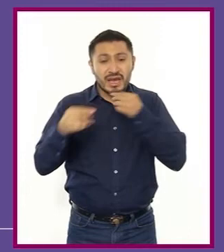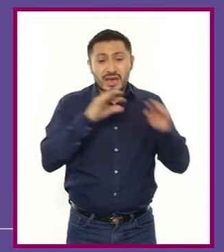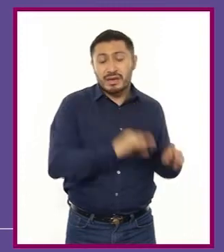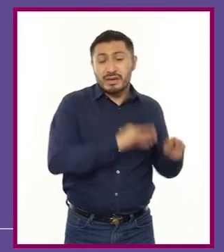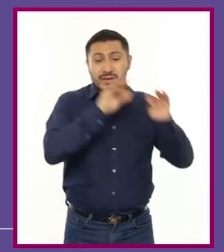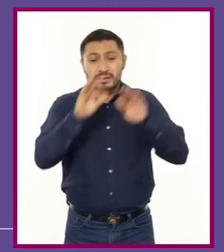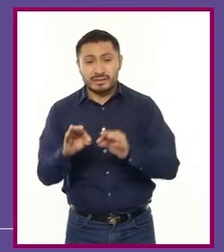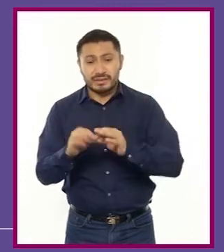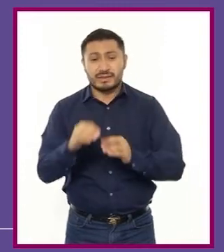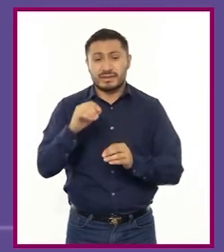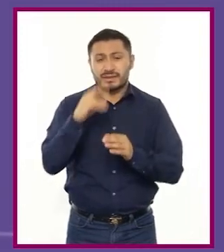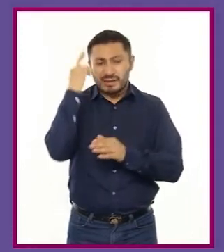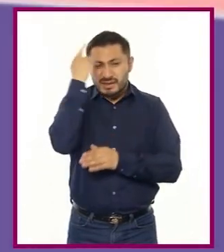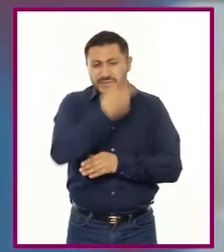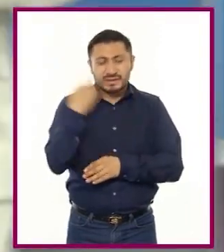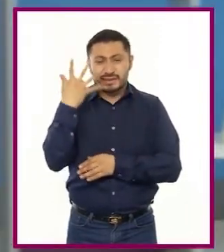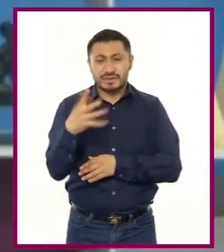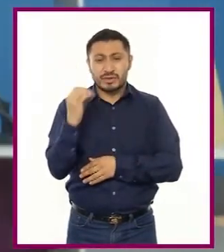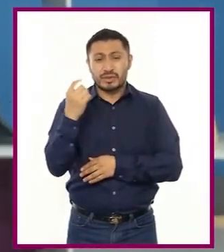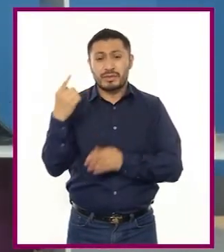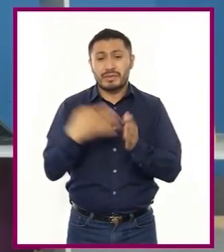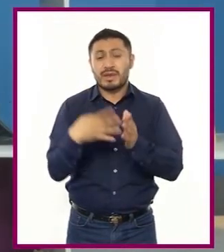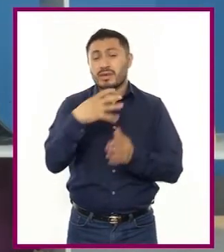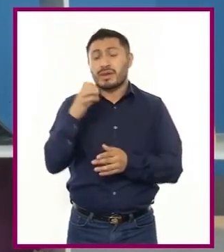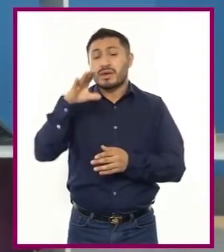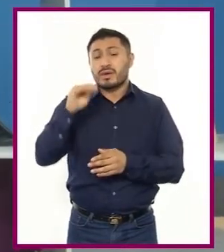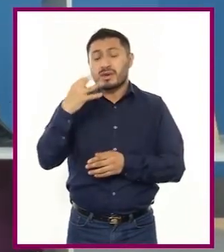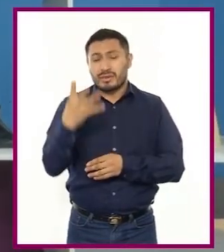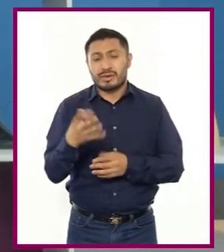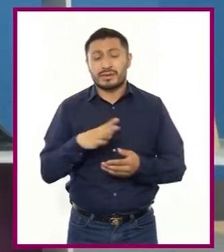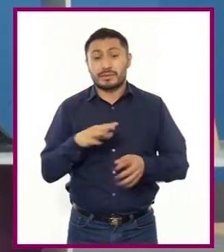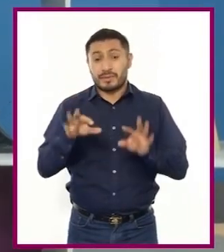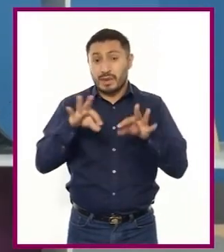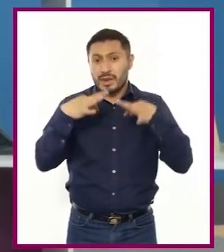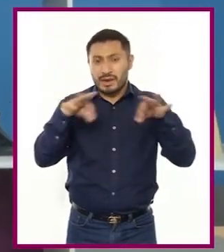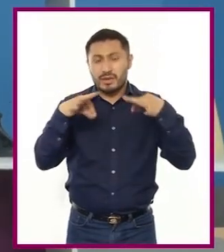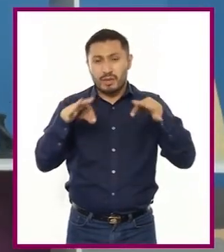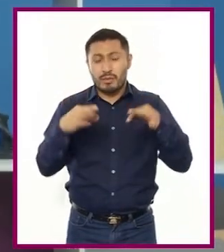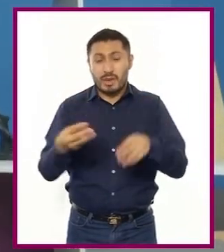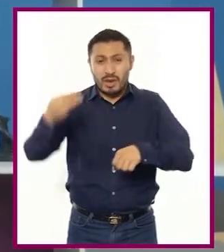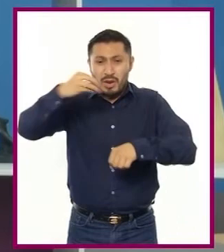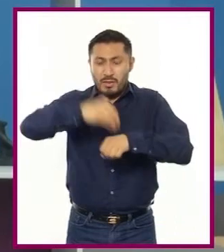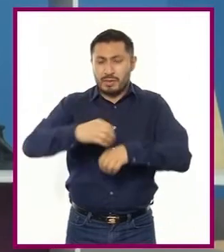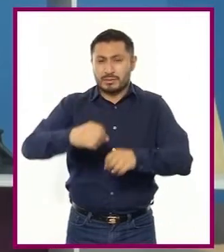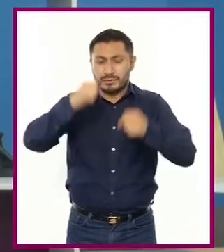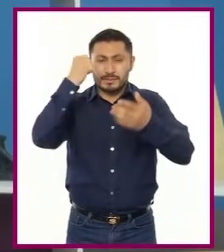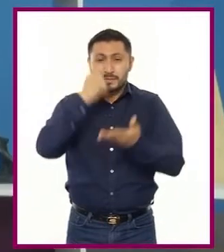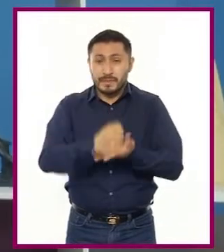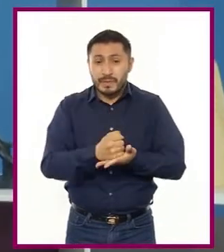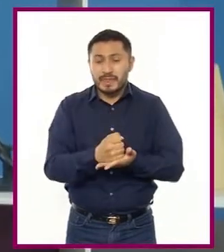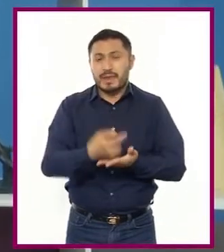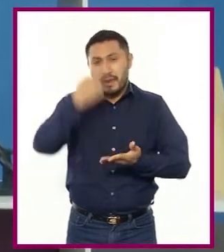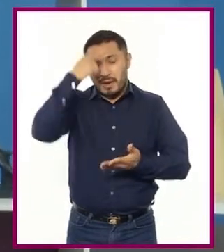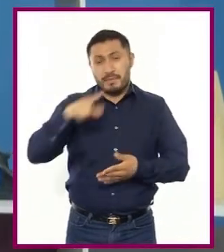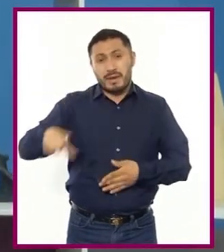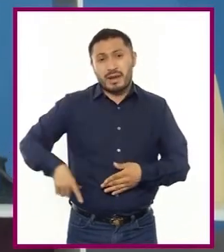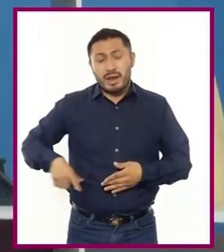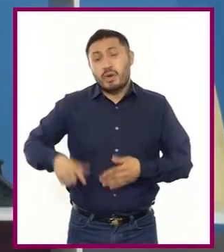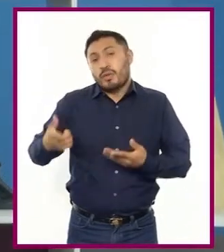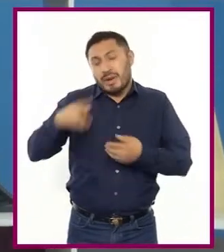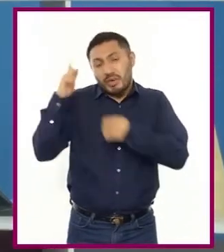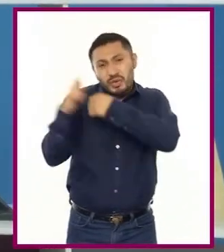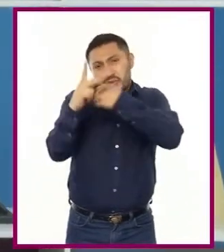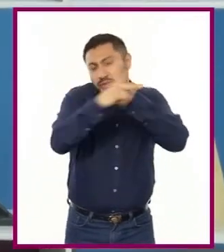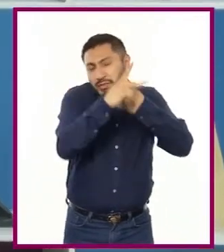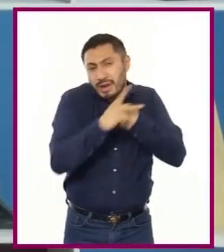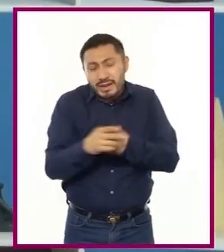de 1994. Instrumento de aplicación obligatoria para los estados signatarios que tienen